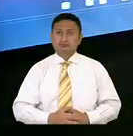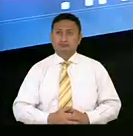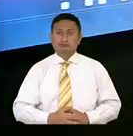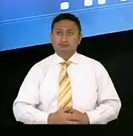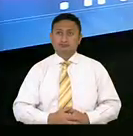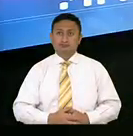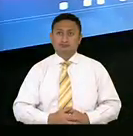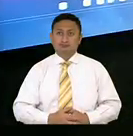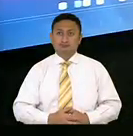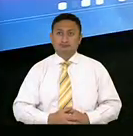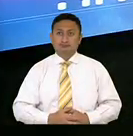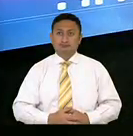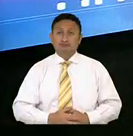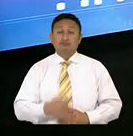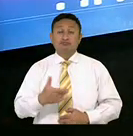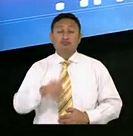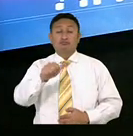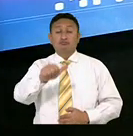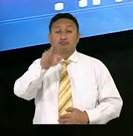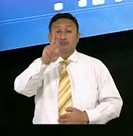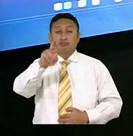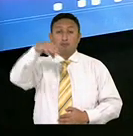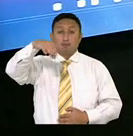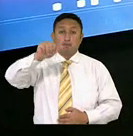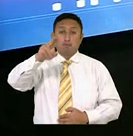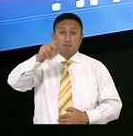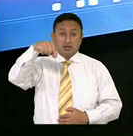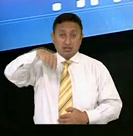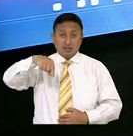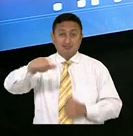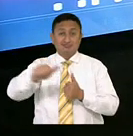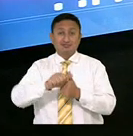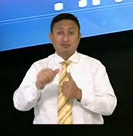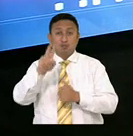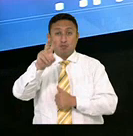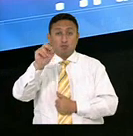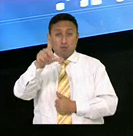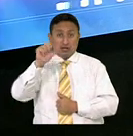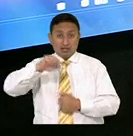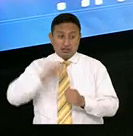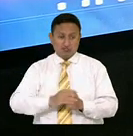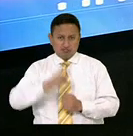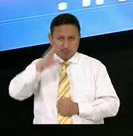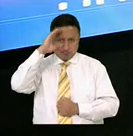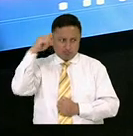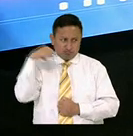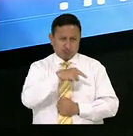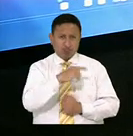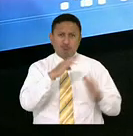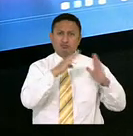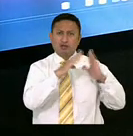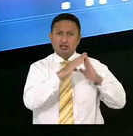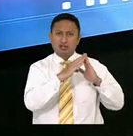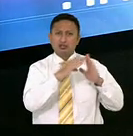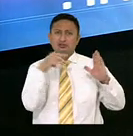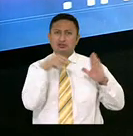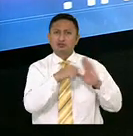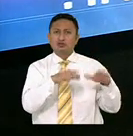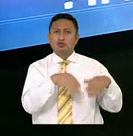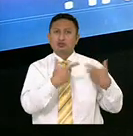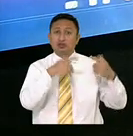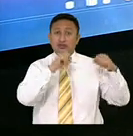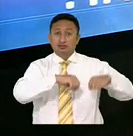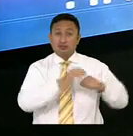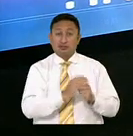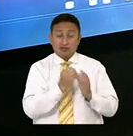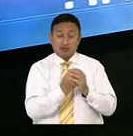en el sector de la armenia en el valle de los chillos agentes de la policía encontraron una casa que era utilizada para cultivar plantas